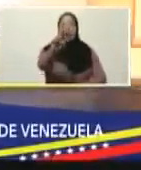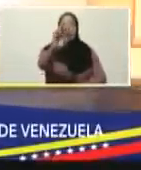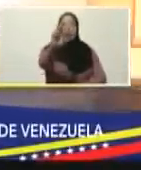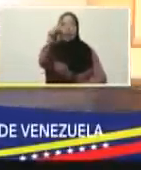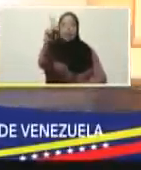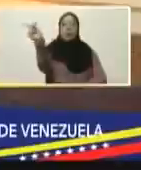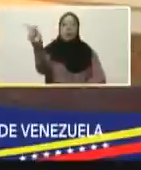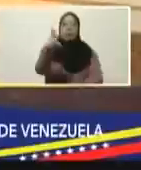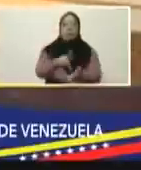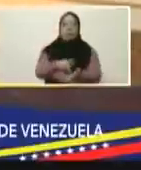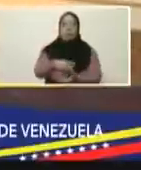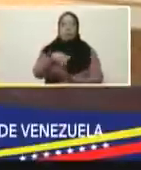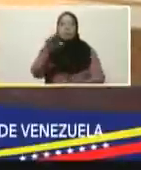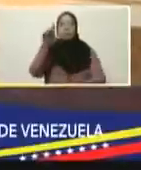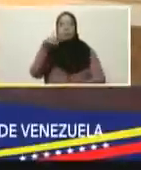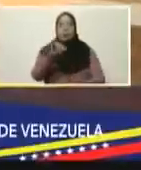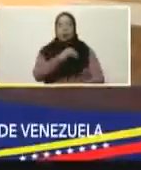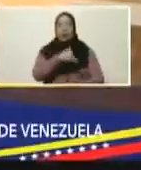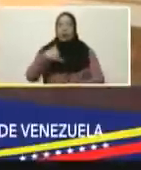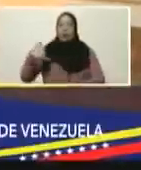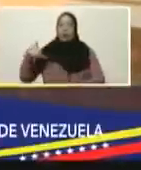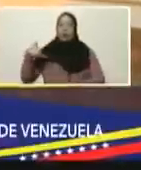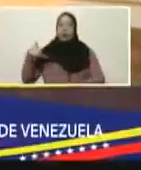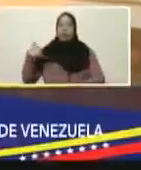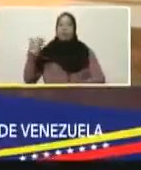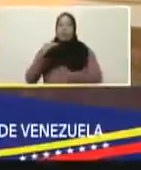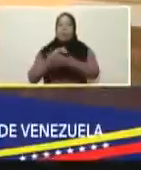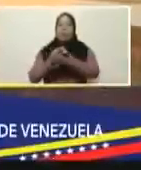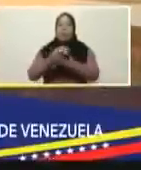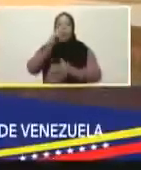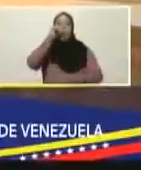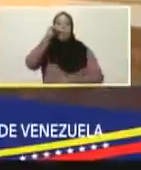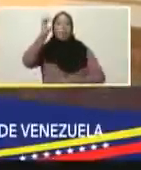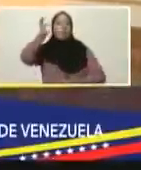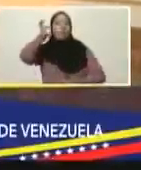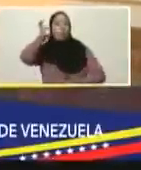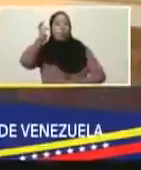presente. Queridos y queridas compatriotas,